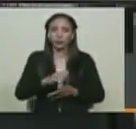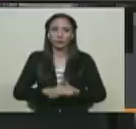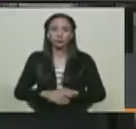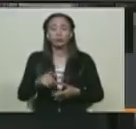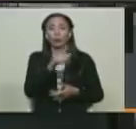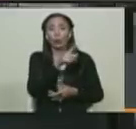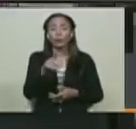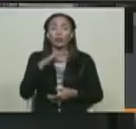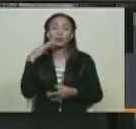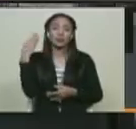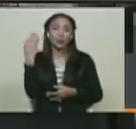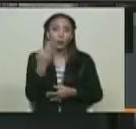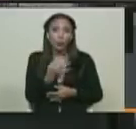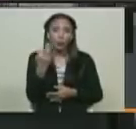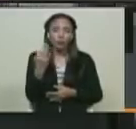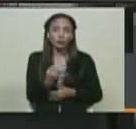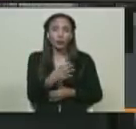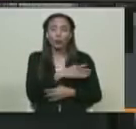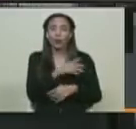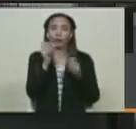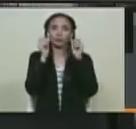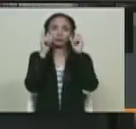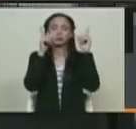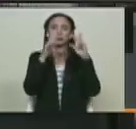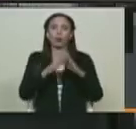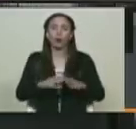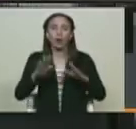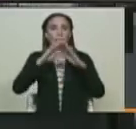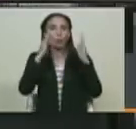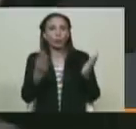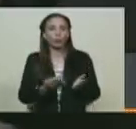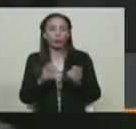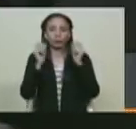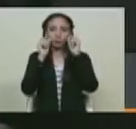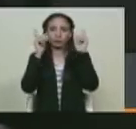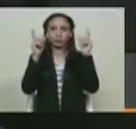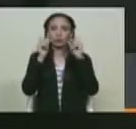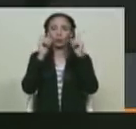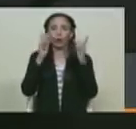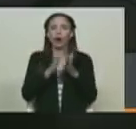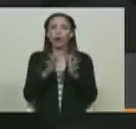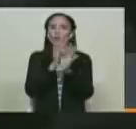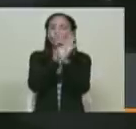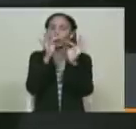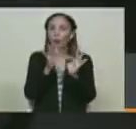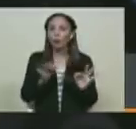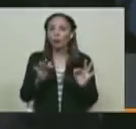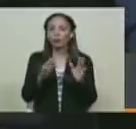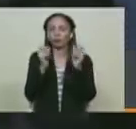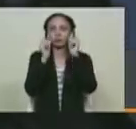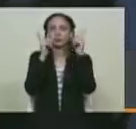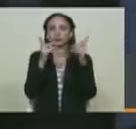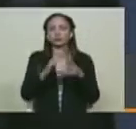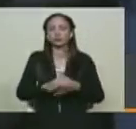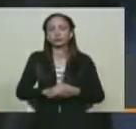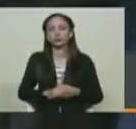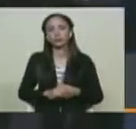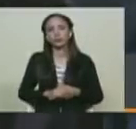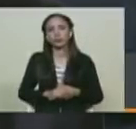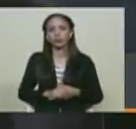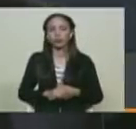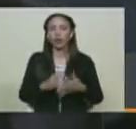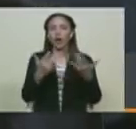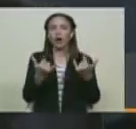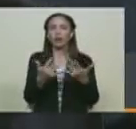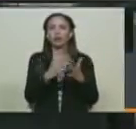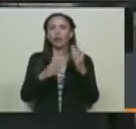la seguridad que va a tener un impacto a nivel mundial frente a los modelos neoliberales que le están imponiendo